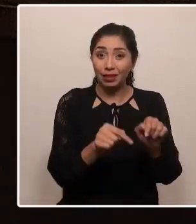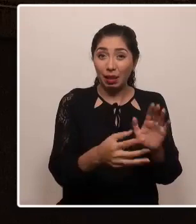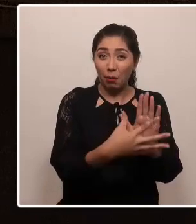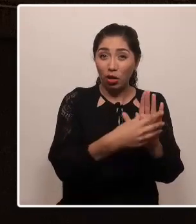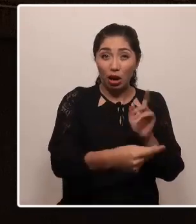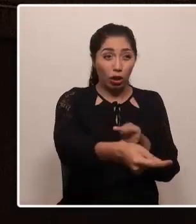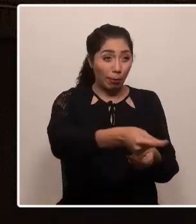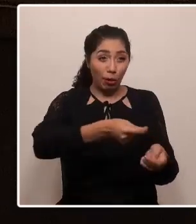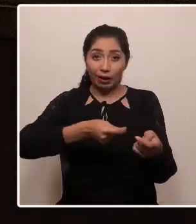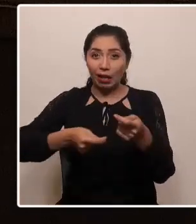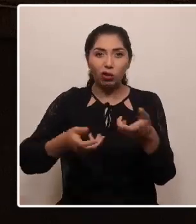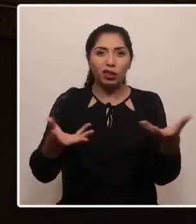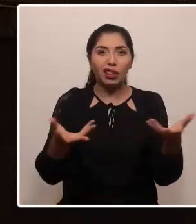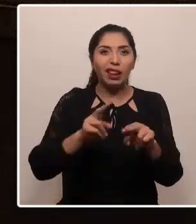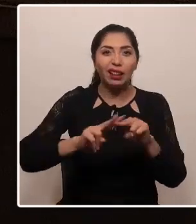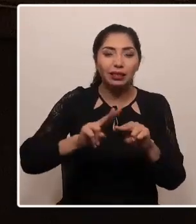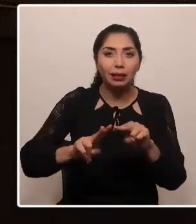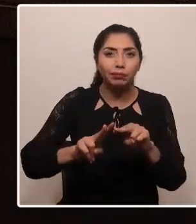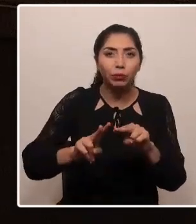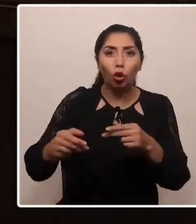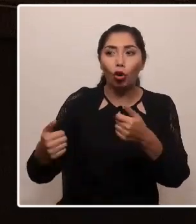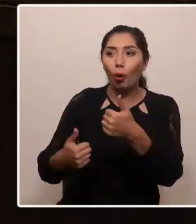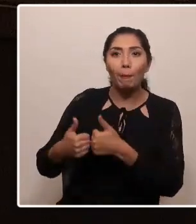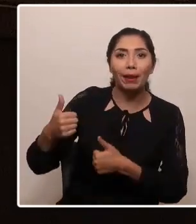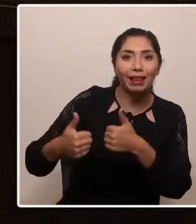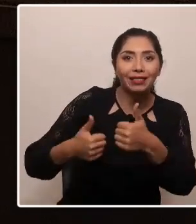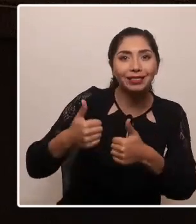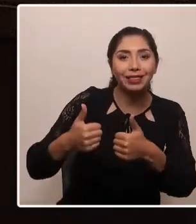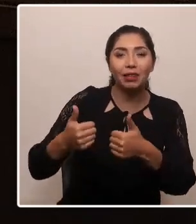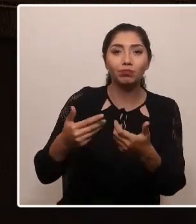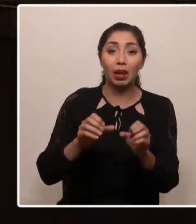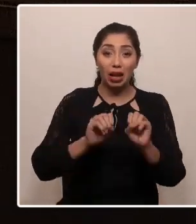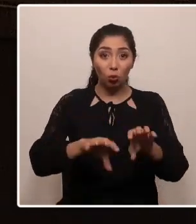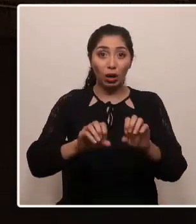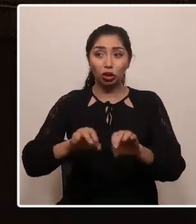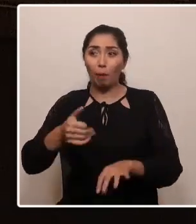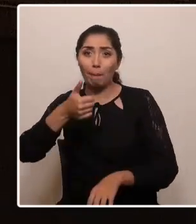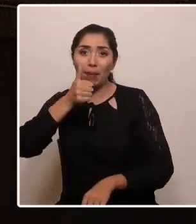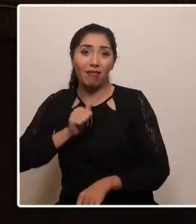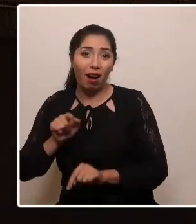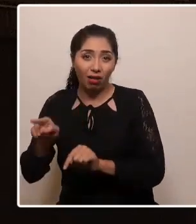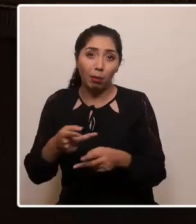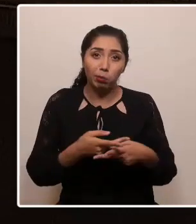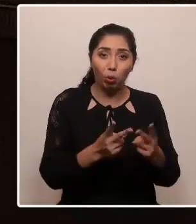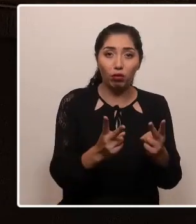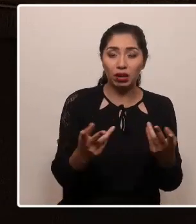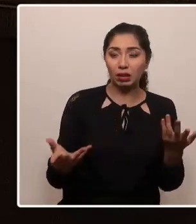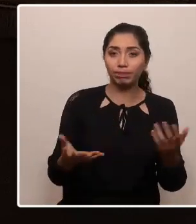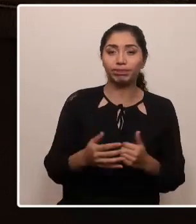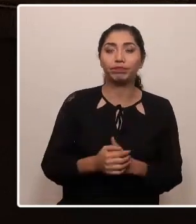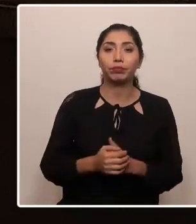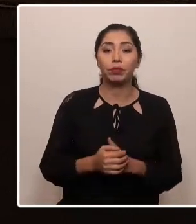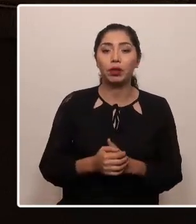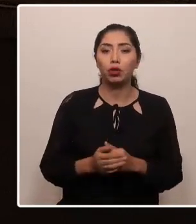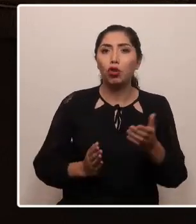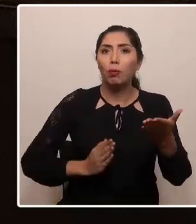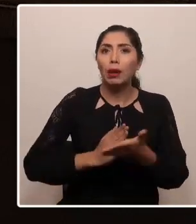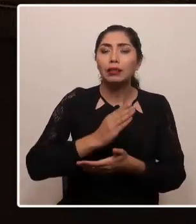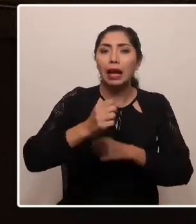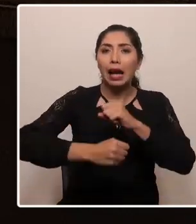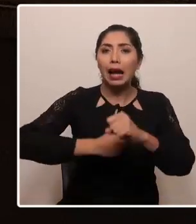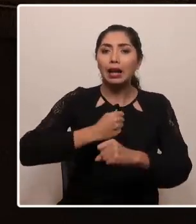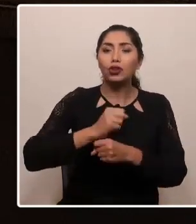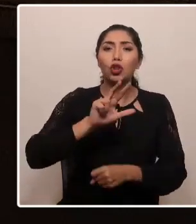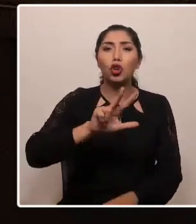concluyó en la competencia y privatización, así como en la destrucción de la educación pública. Esto comienza en los primeros años de la década de los 80,